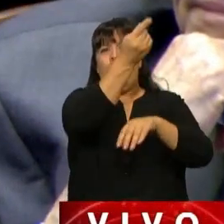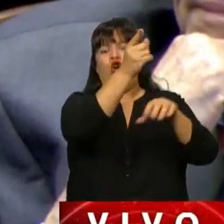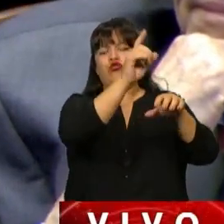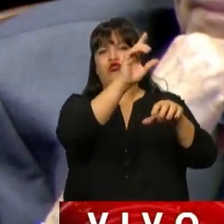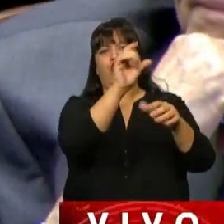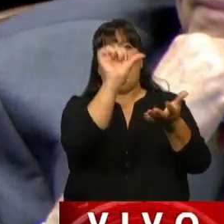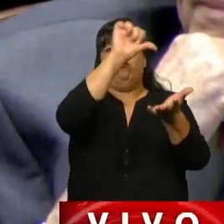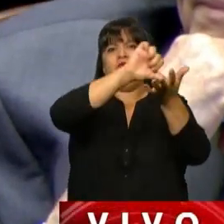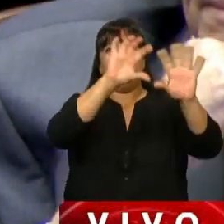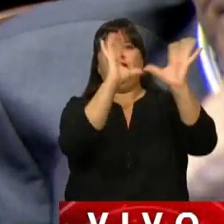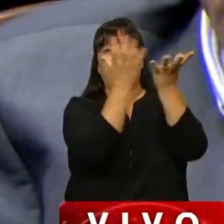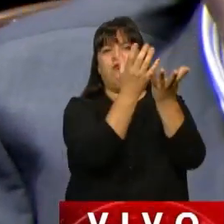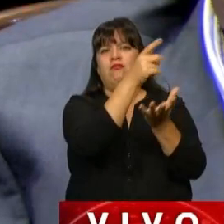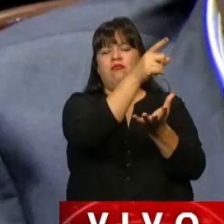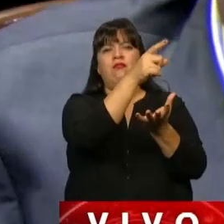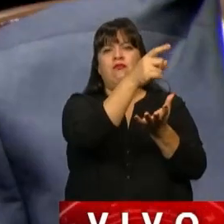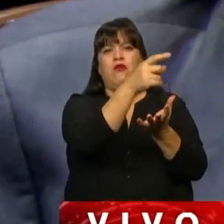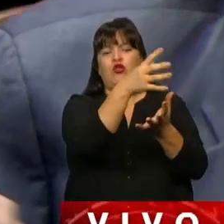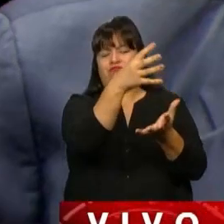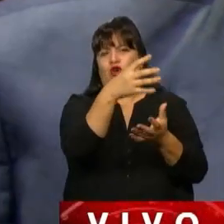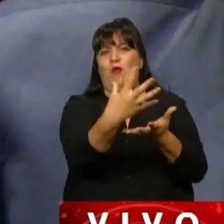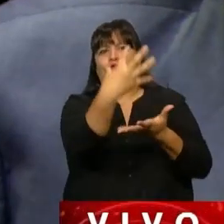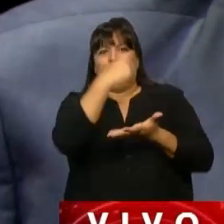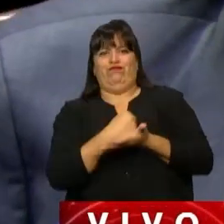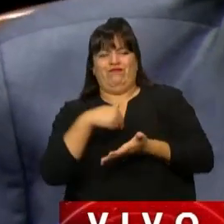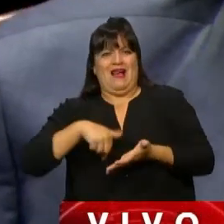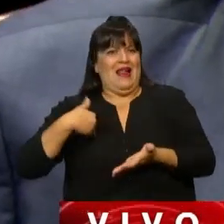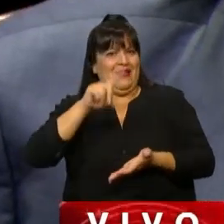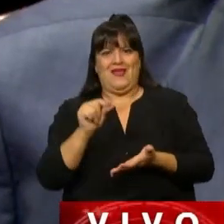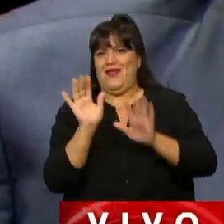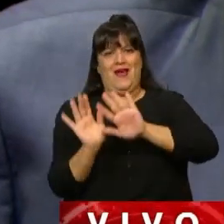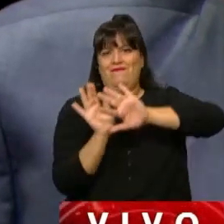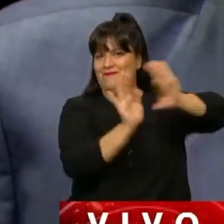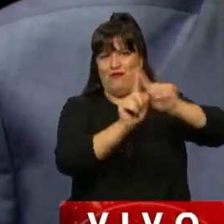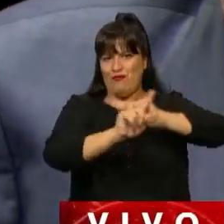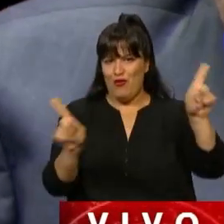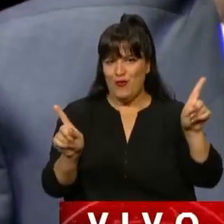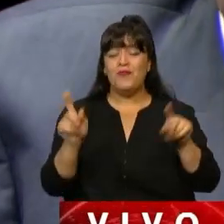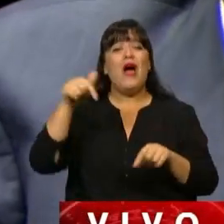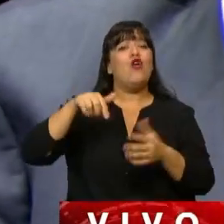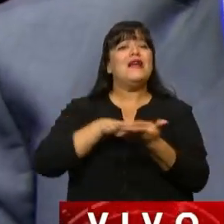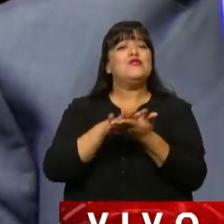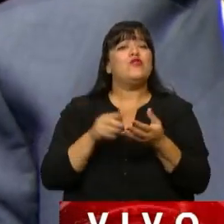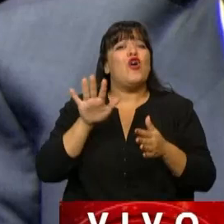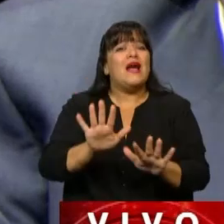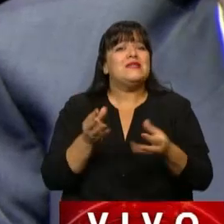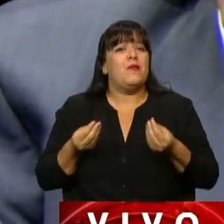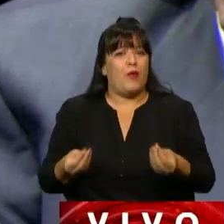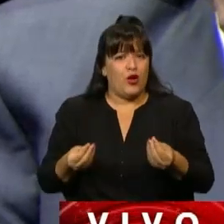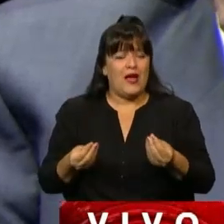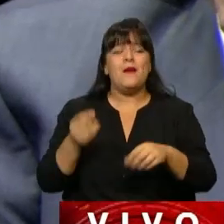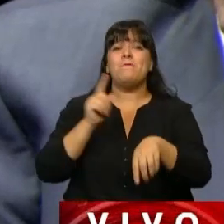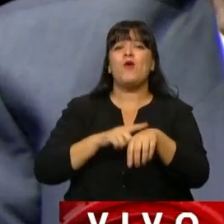internacionales de crédito. Ahora bien, estamos en esta situación porque en el